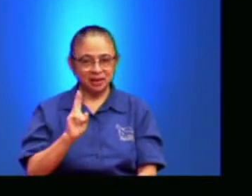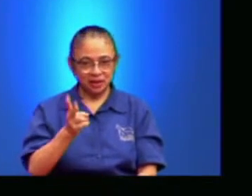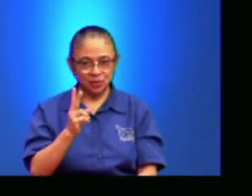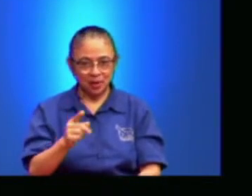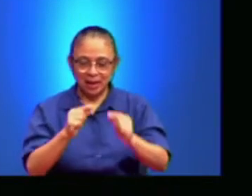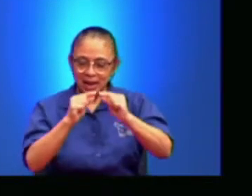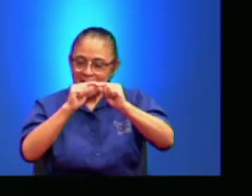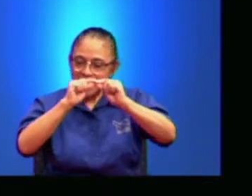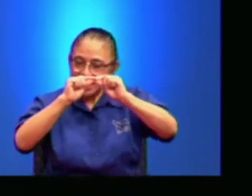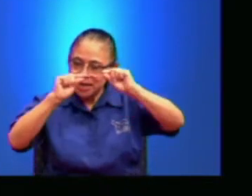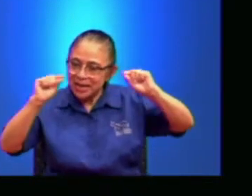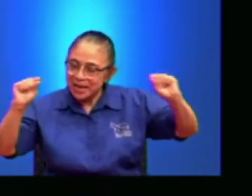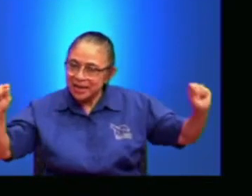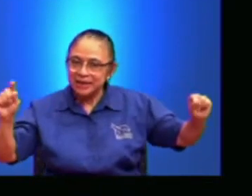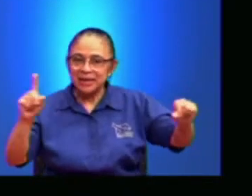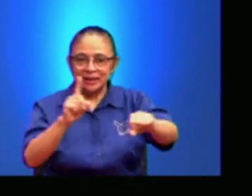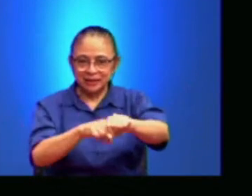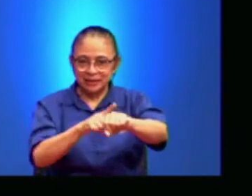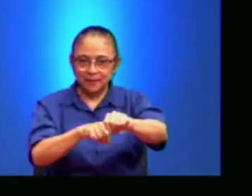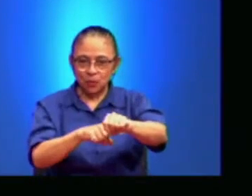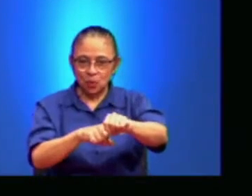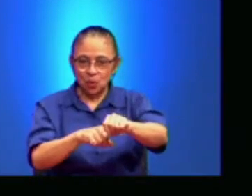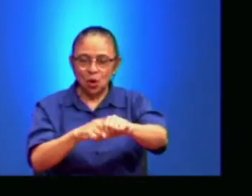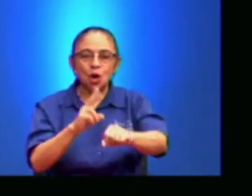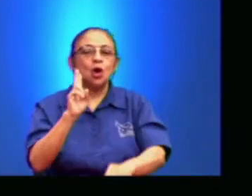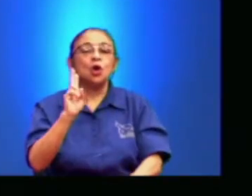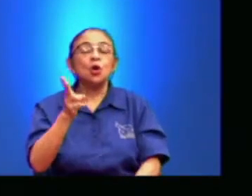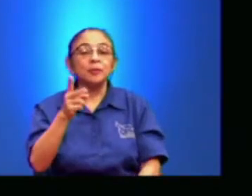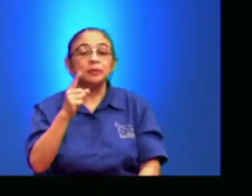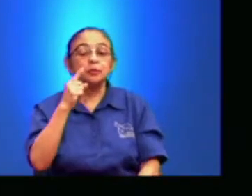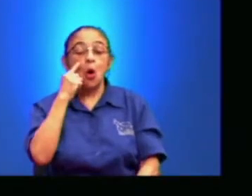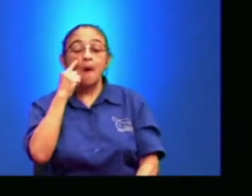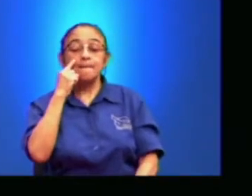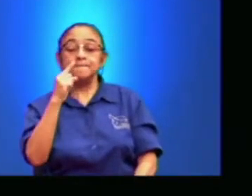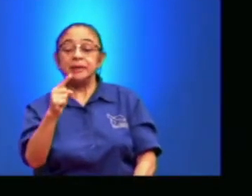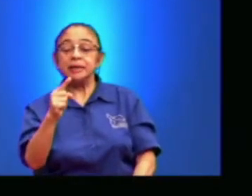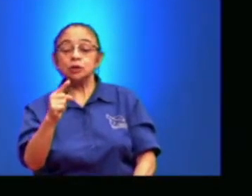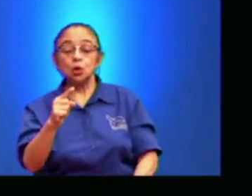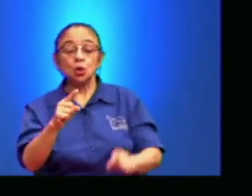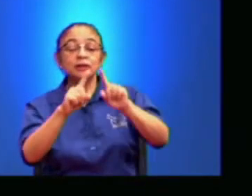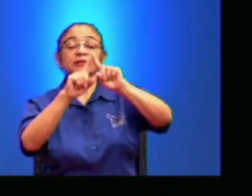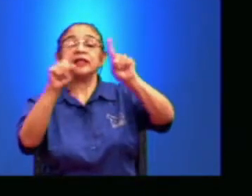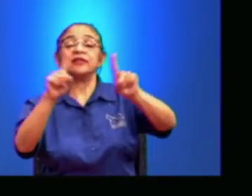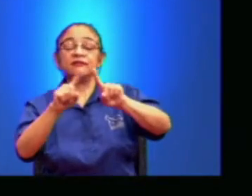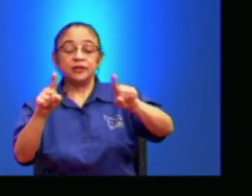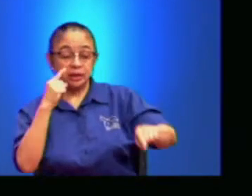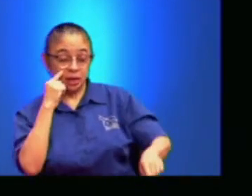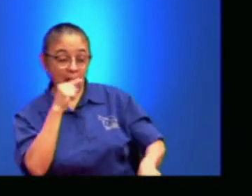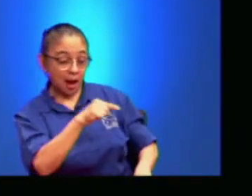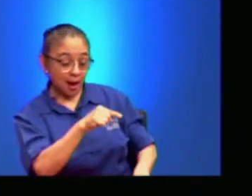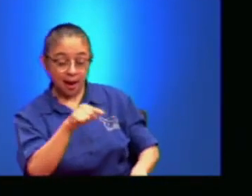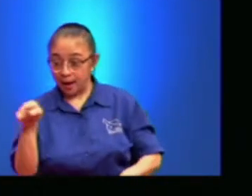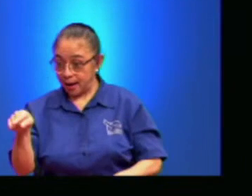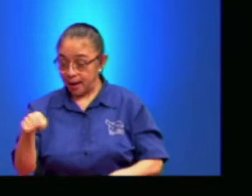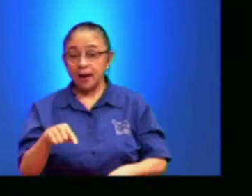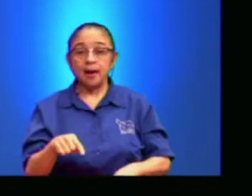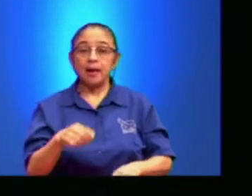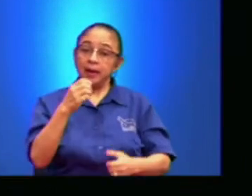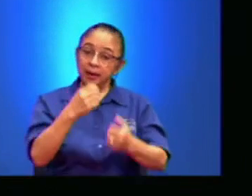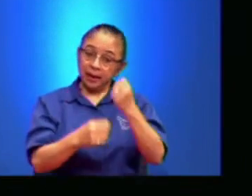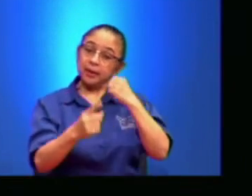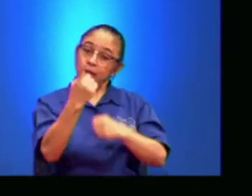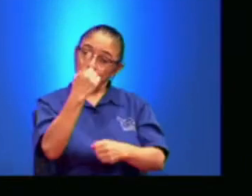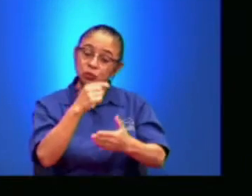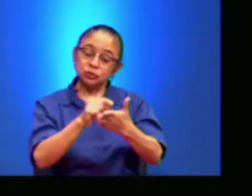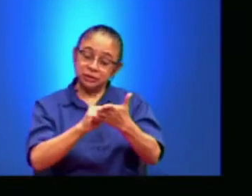línea de tiempo mismo evento visto desde diferentes perspectivas de cada uno de los escritores de los